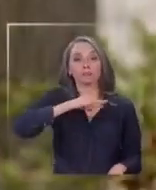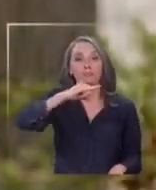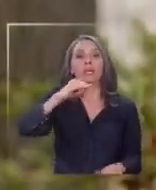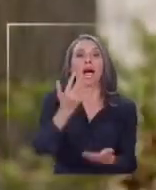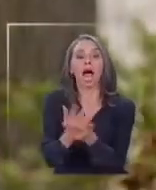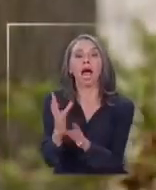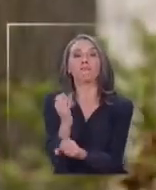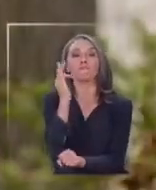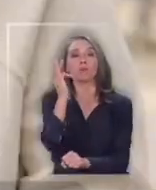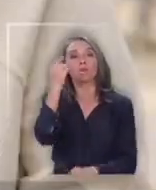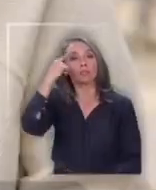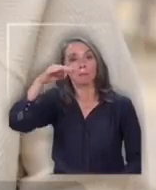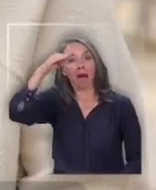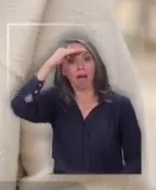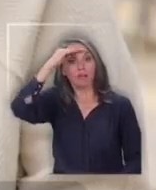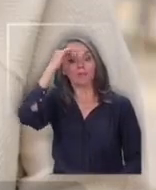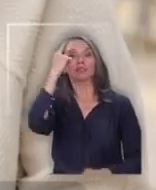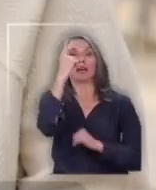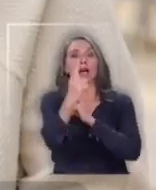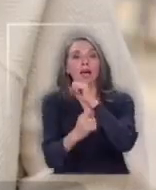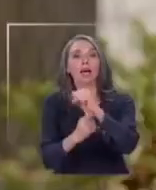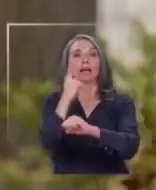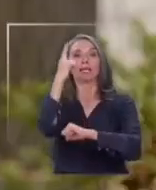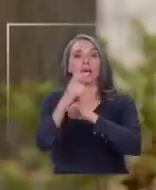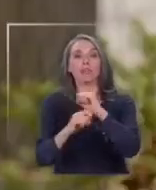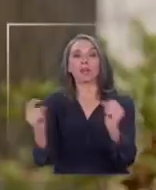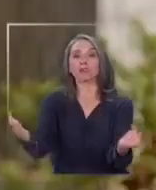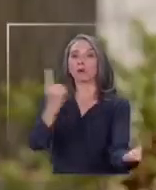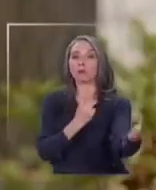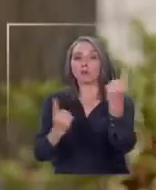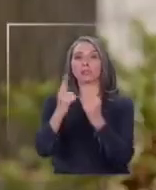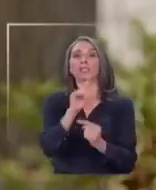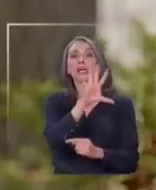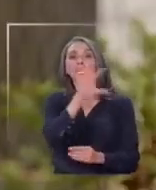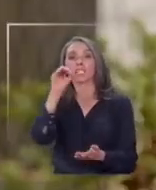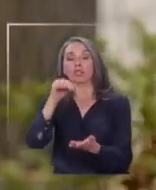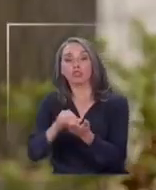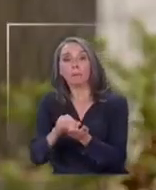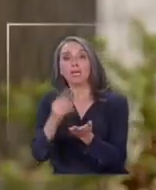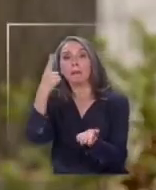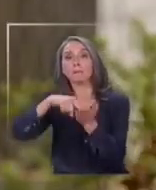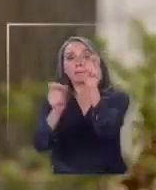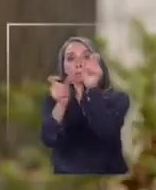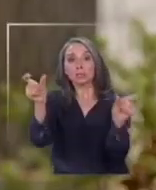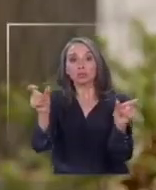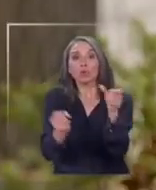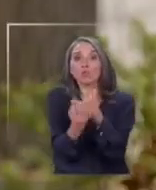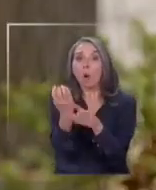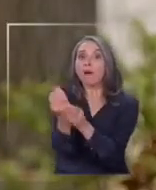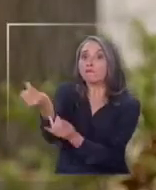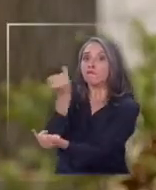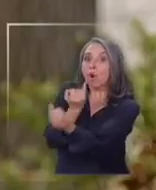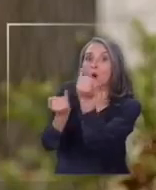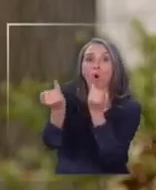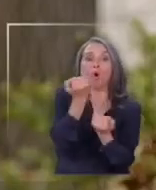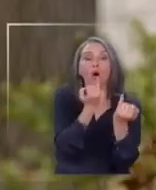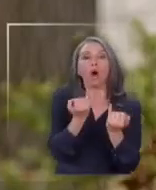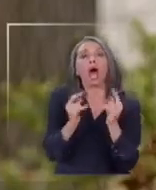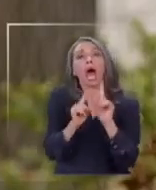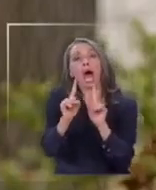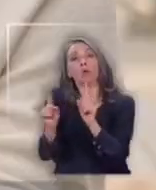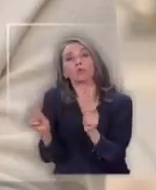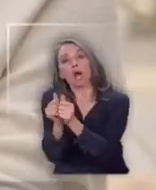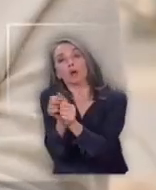la Fundación para la Confianza. Cada año llegan entre 500 y 1000 casos nuevos en los que nosotros, algunos, solamente